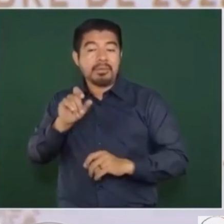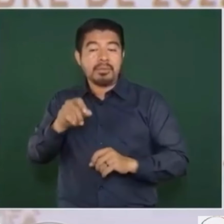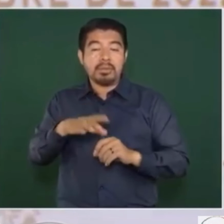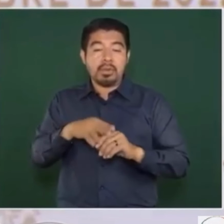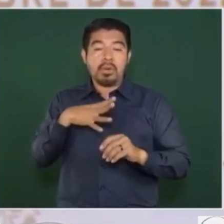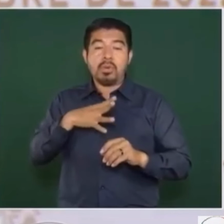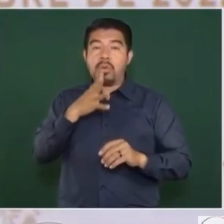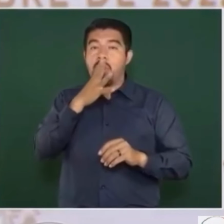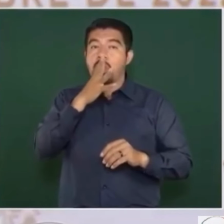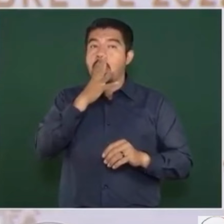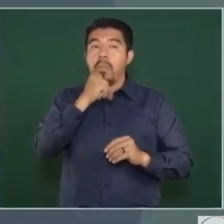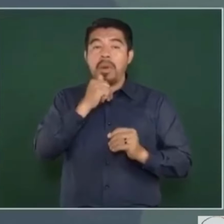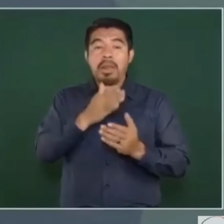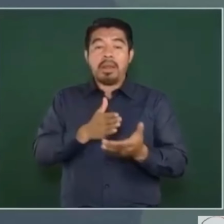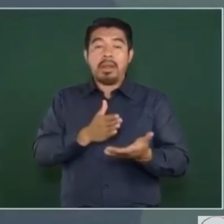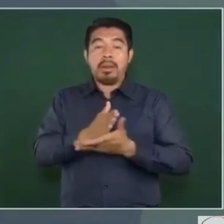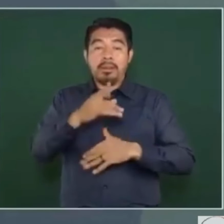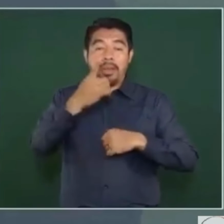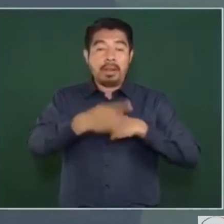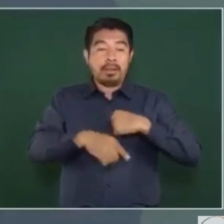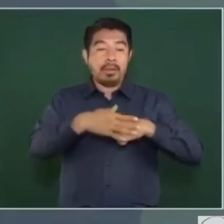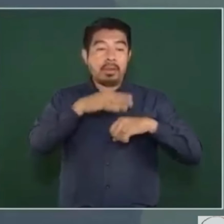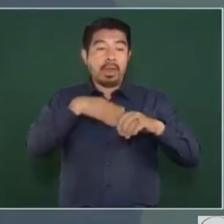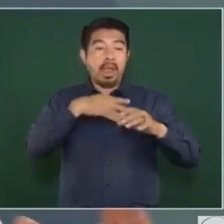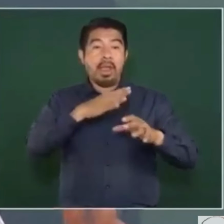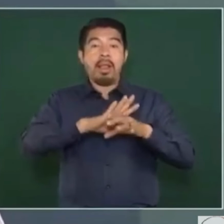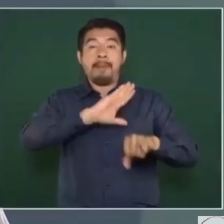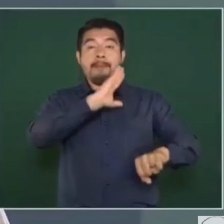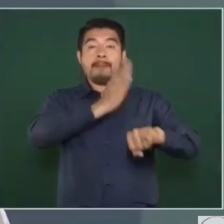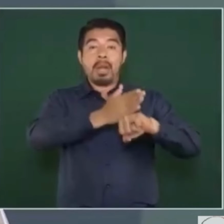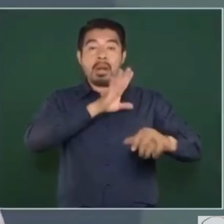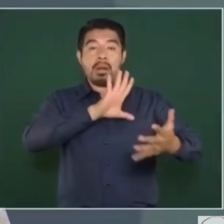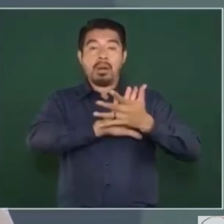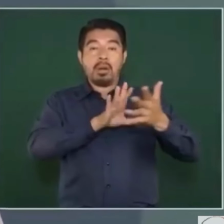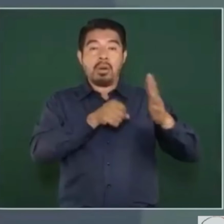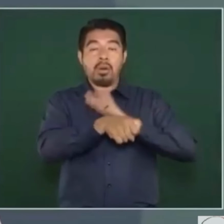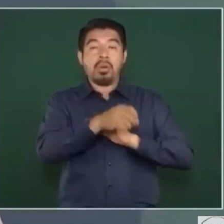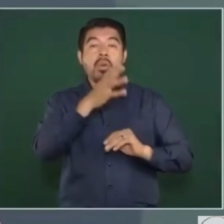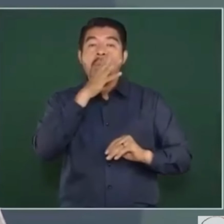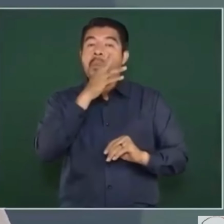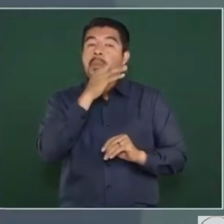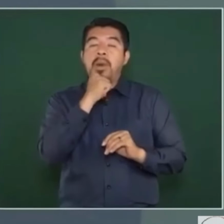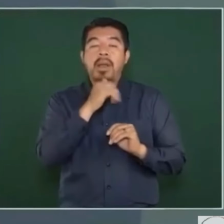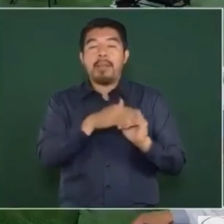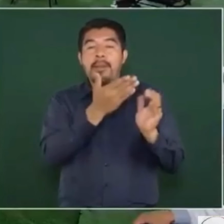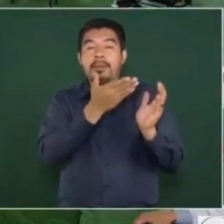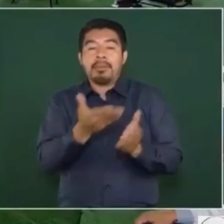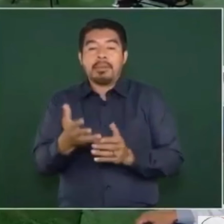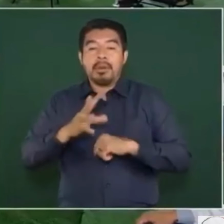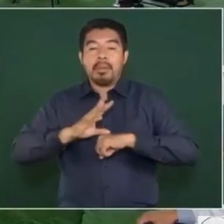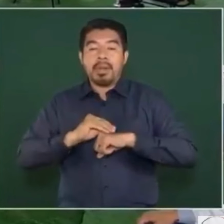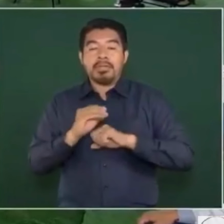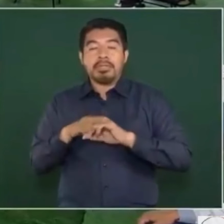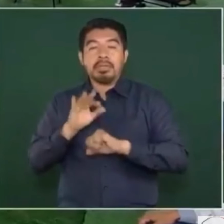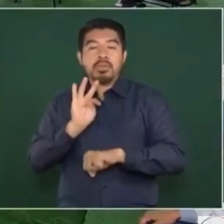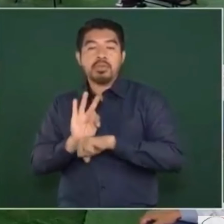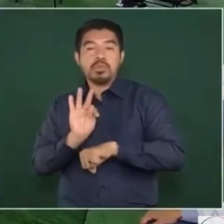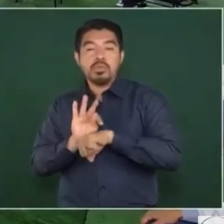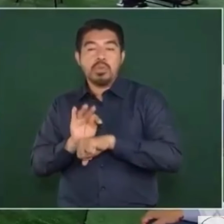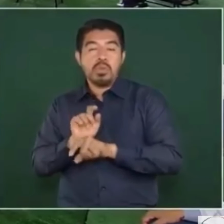imputadas por un delito, que son ya sentenciadas. Ahorita estamos en una etapa de investigación. Y además de todo,